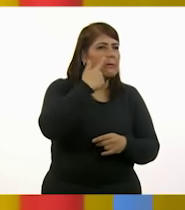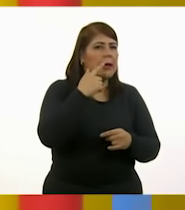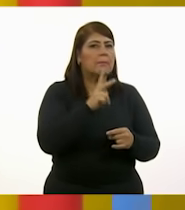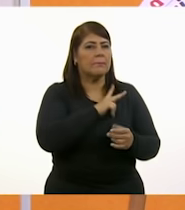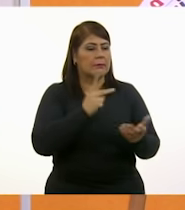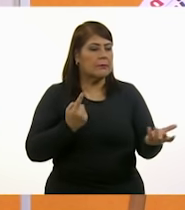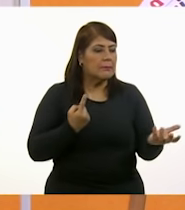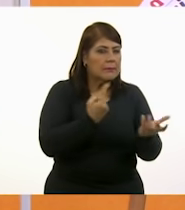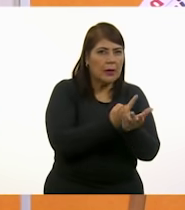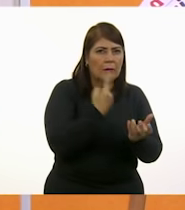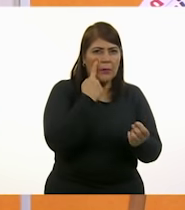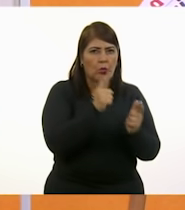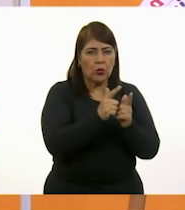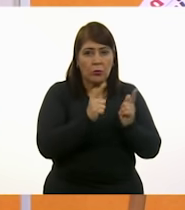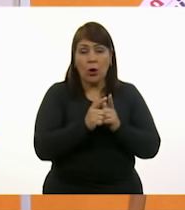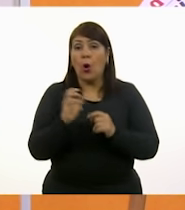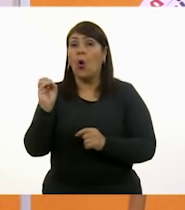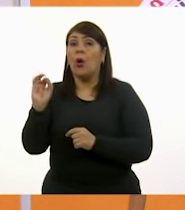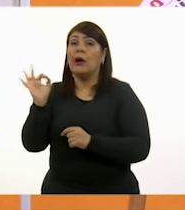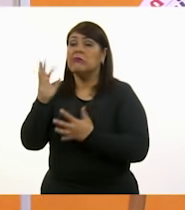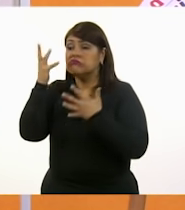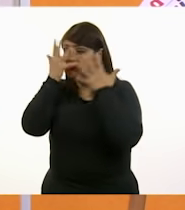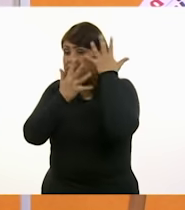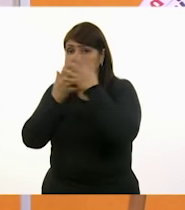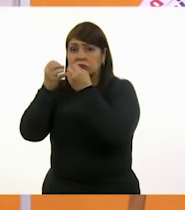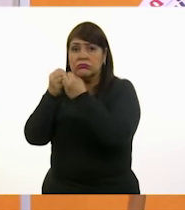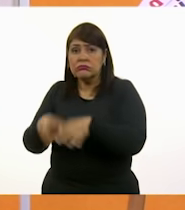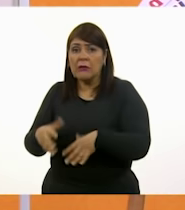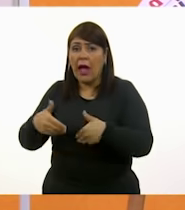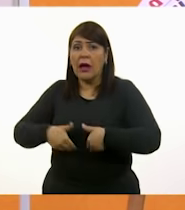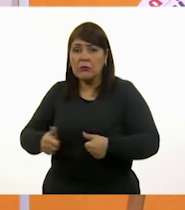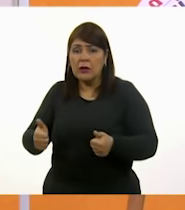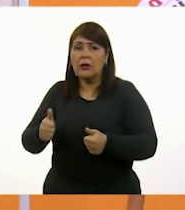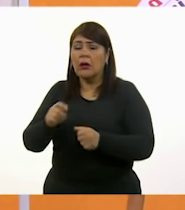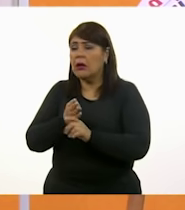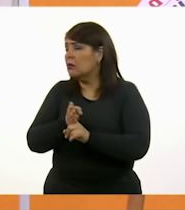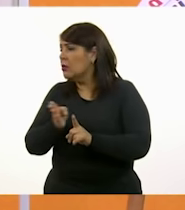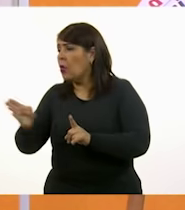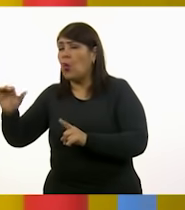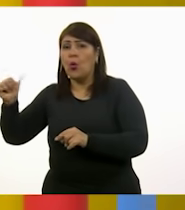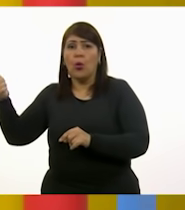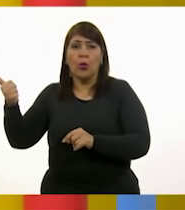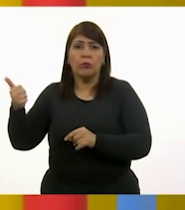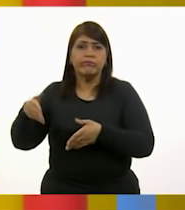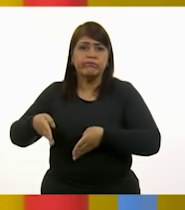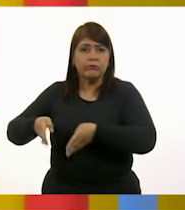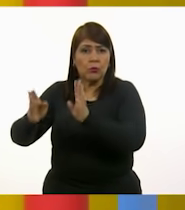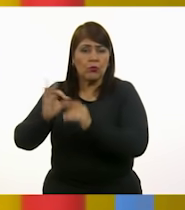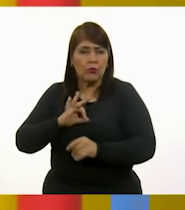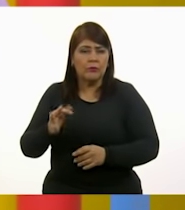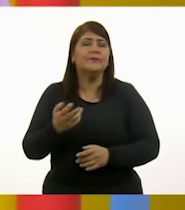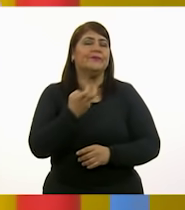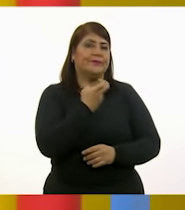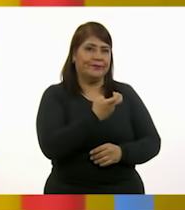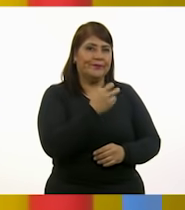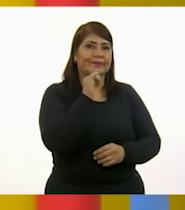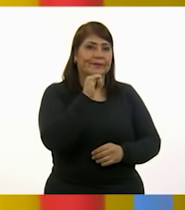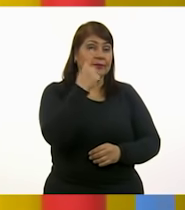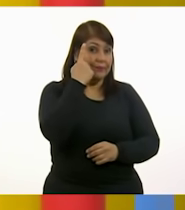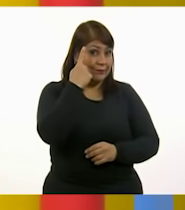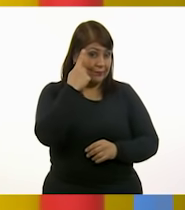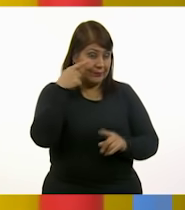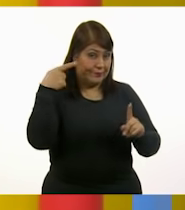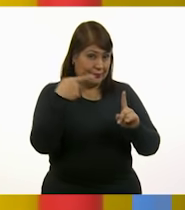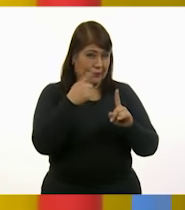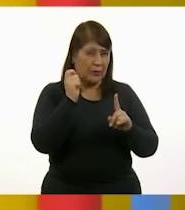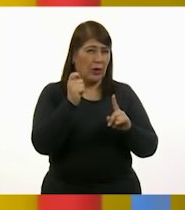O qué tal si se perdió porque tiene hambre y entonces buscó otro camino Así es Una de las razones importantes